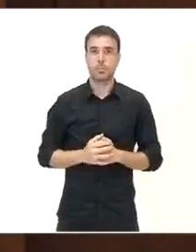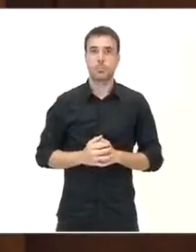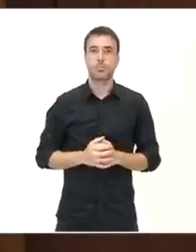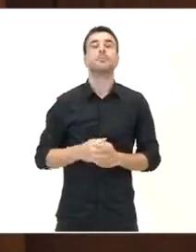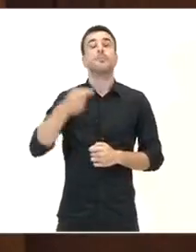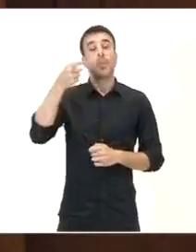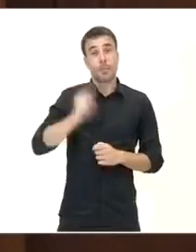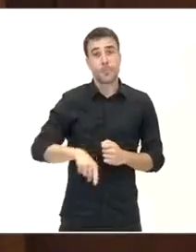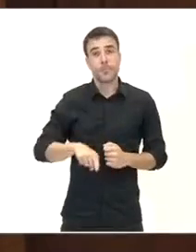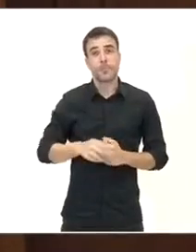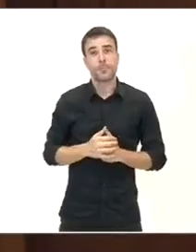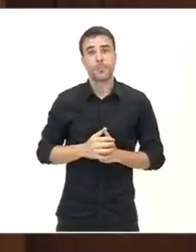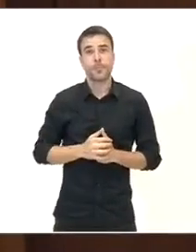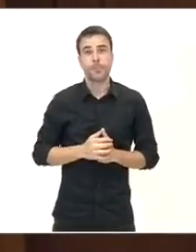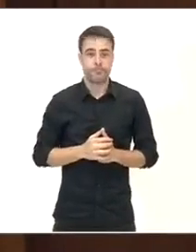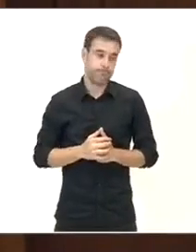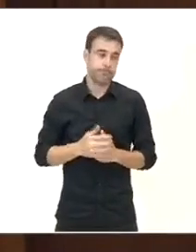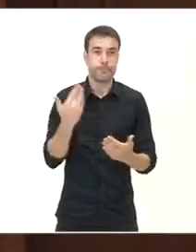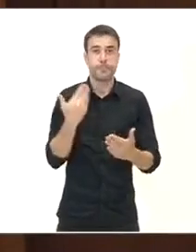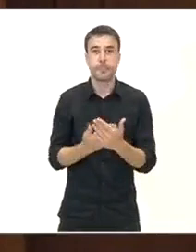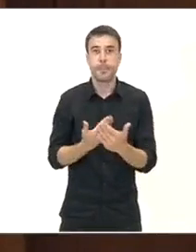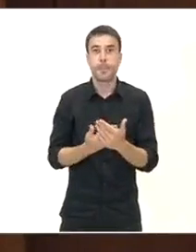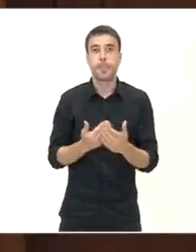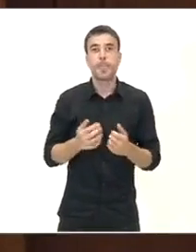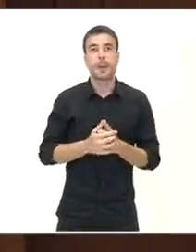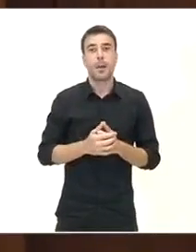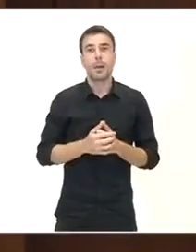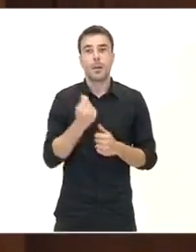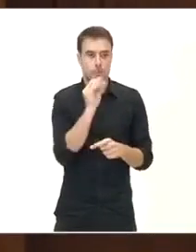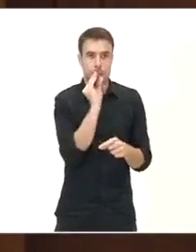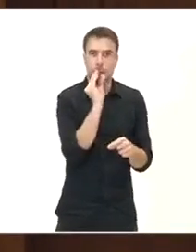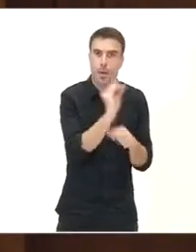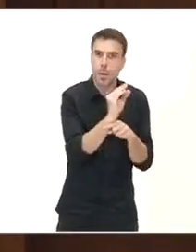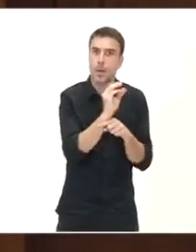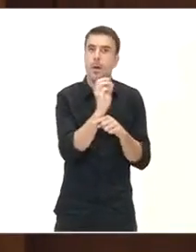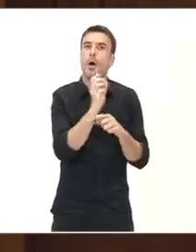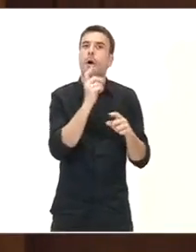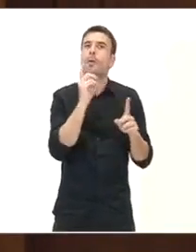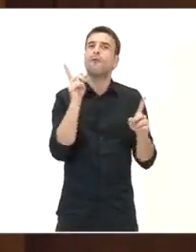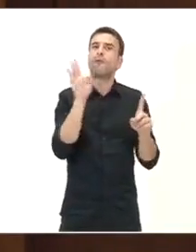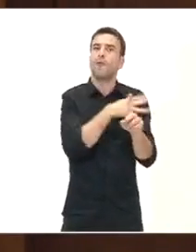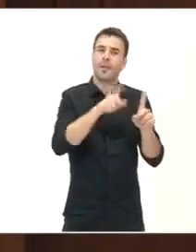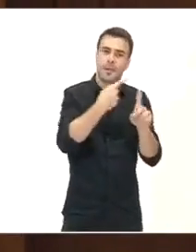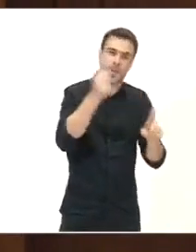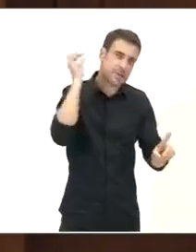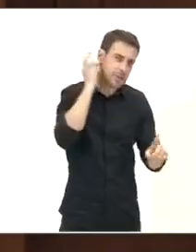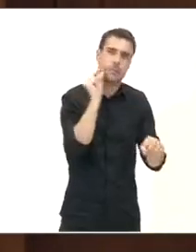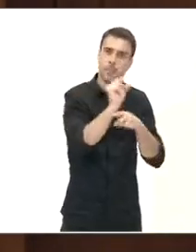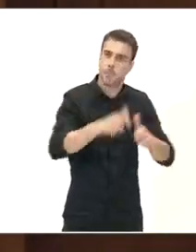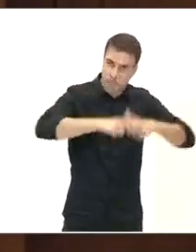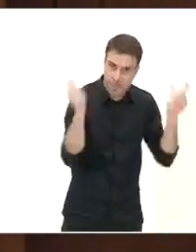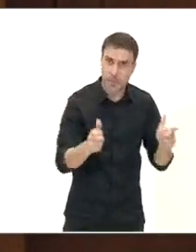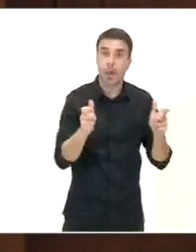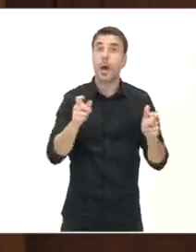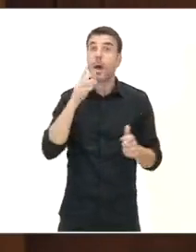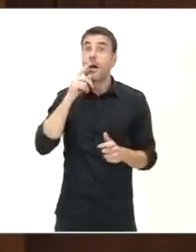Como también es evidente que ha habido partidas para la lucha contra la violencia machista que han aumentado. El alza en el conjunto